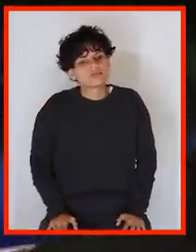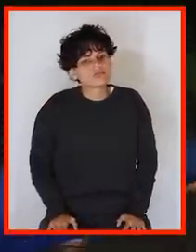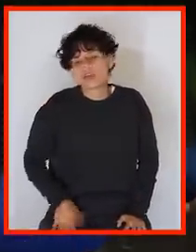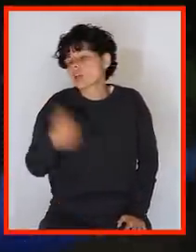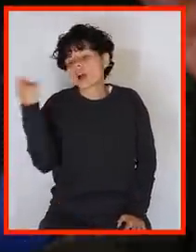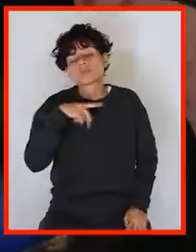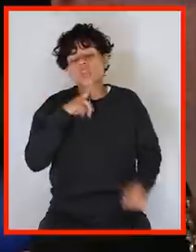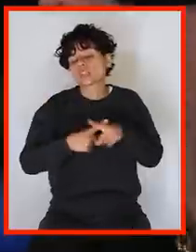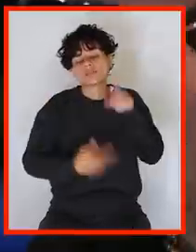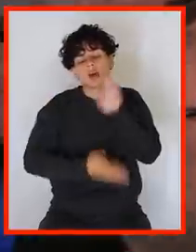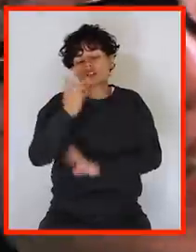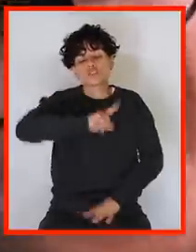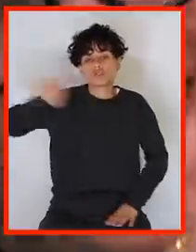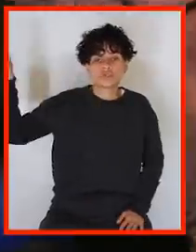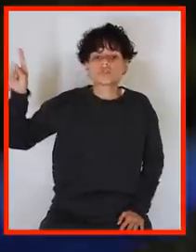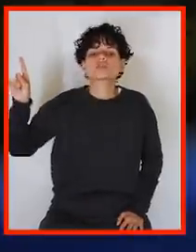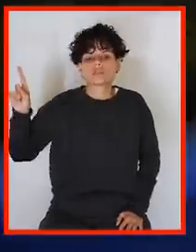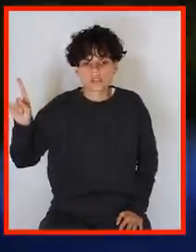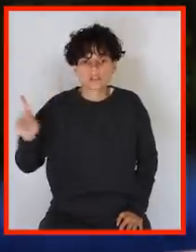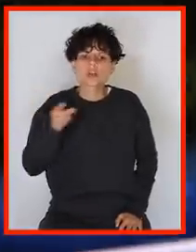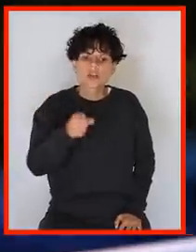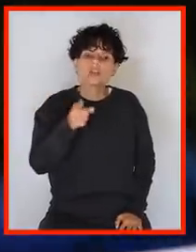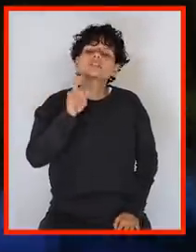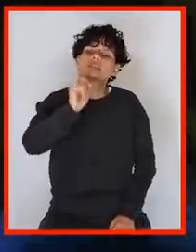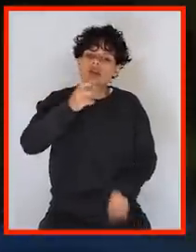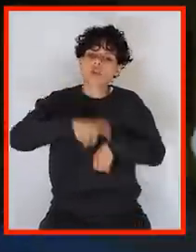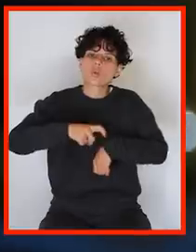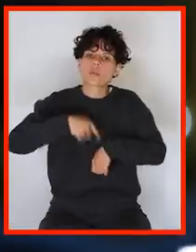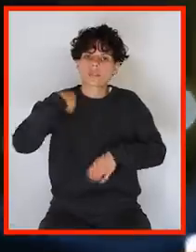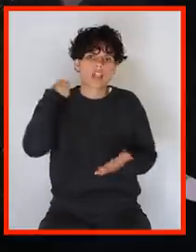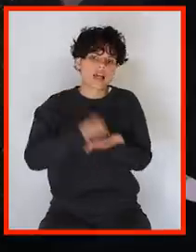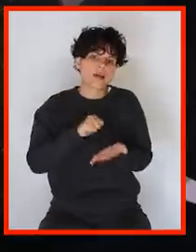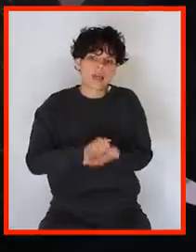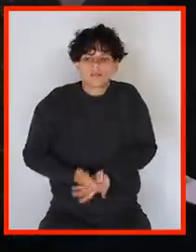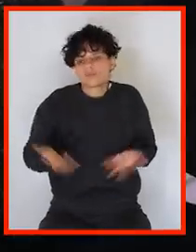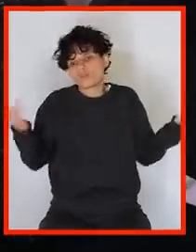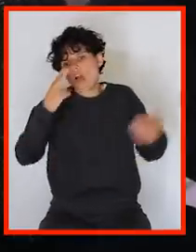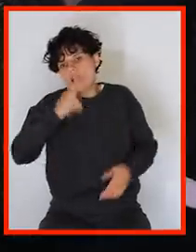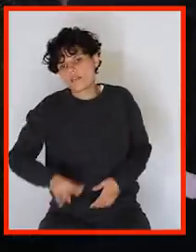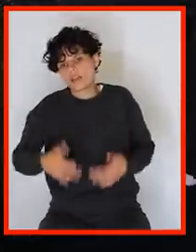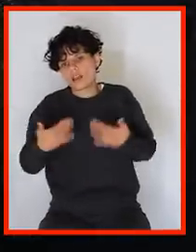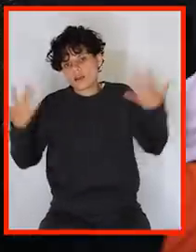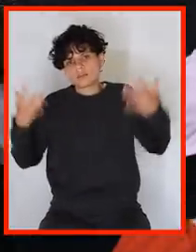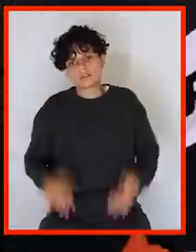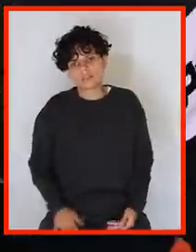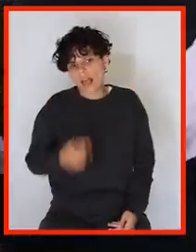como que, oye, vamos, pesquemos un taxi, vámonos de aquí. Y ahí, ahí, pero en un momento reclamé, pues. Nada que ver, pues